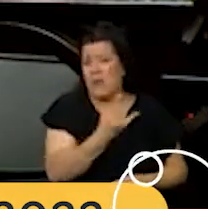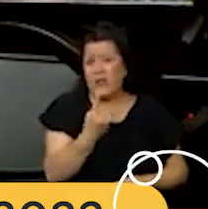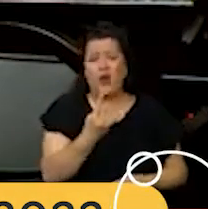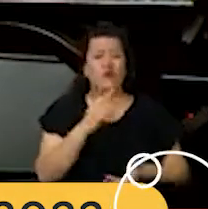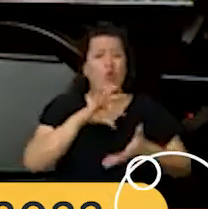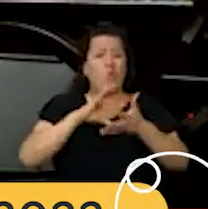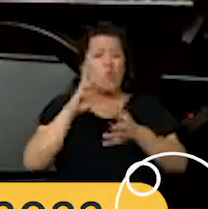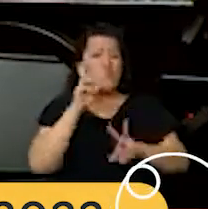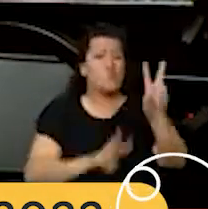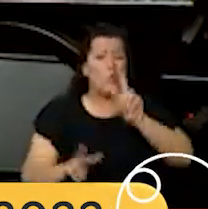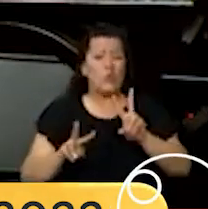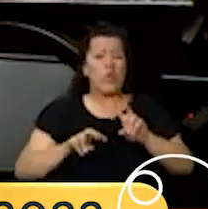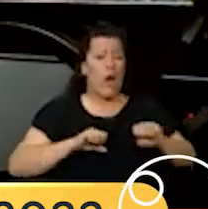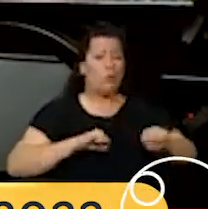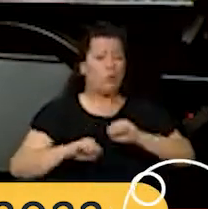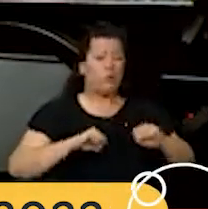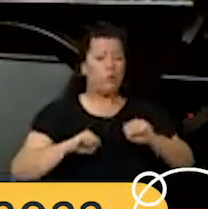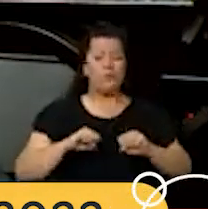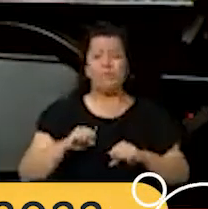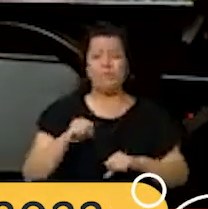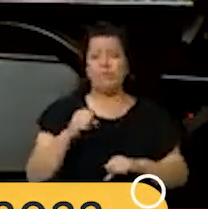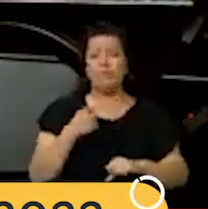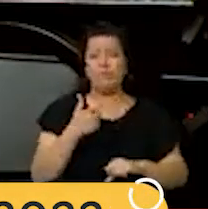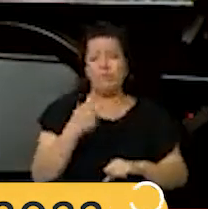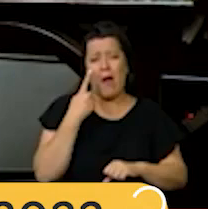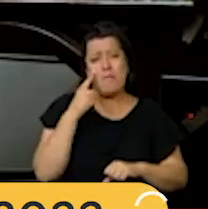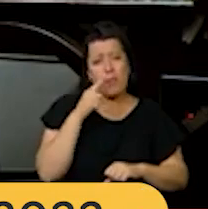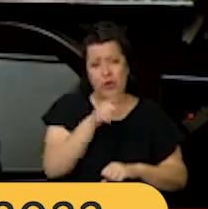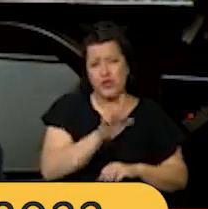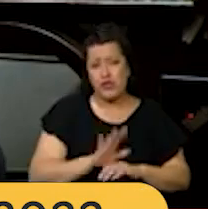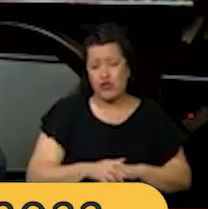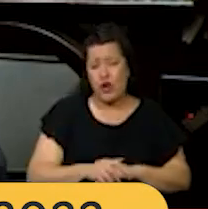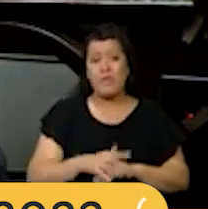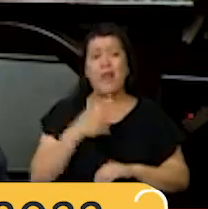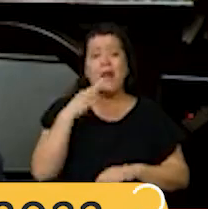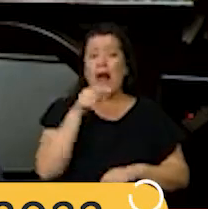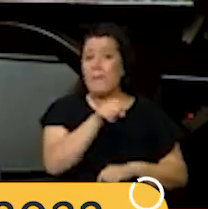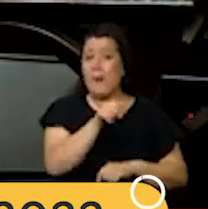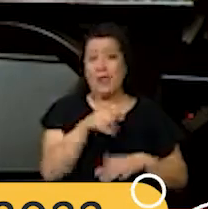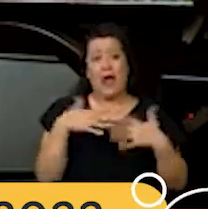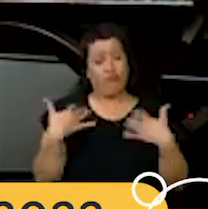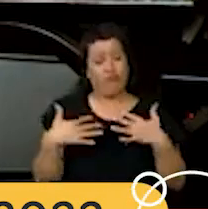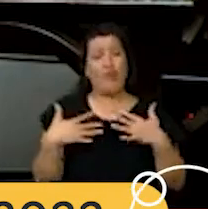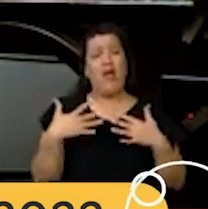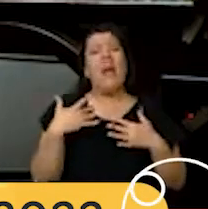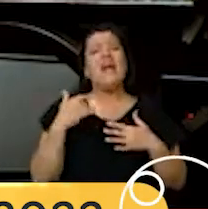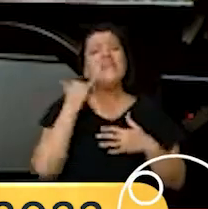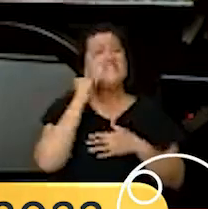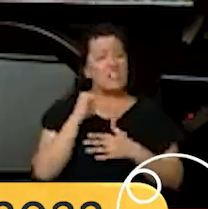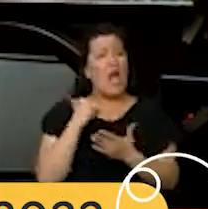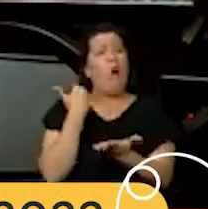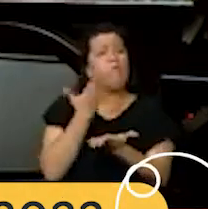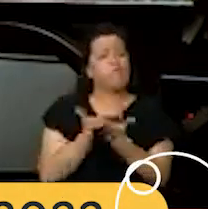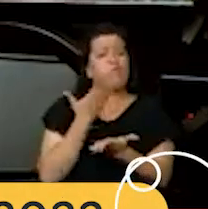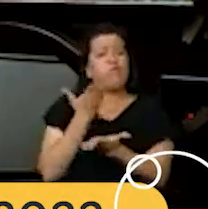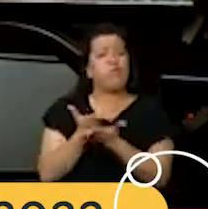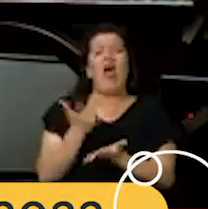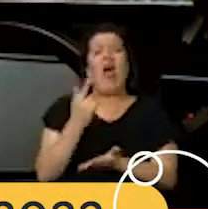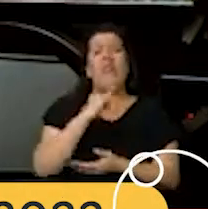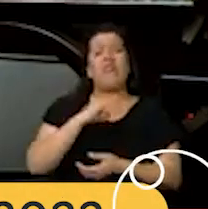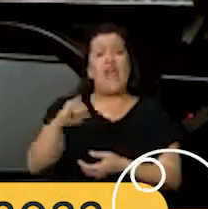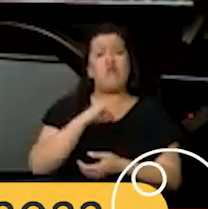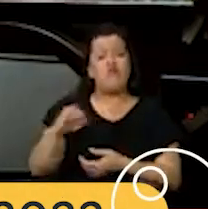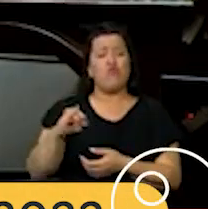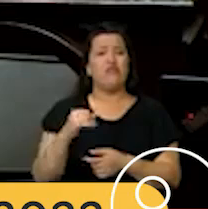difamar, pero la verdad que ha presentado varias denuncias contra legisladores